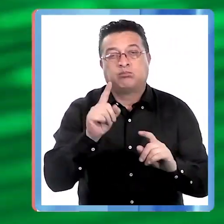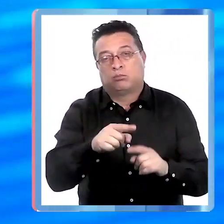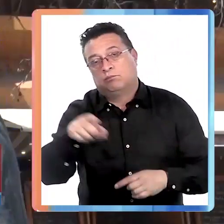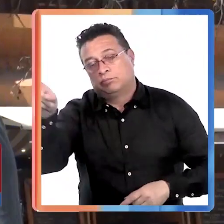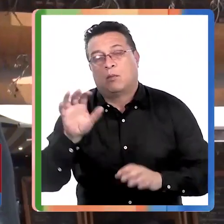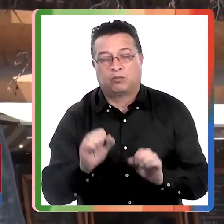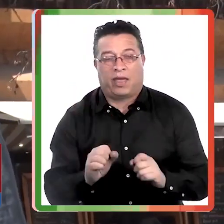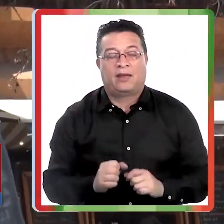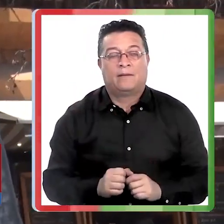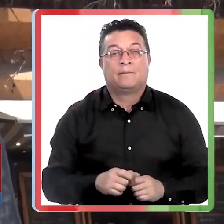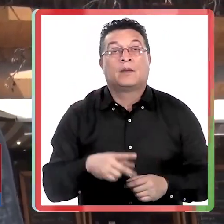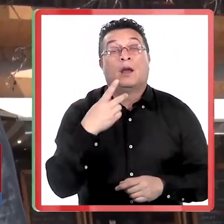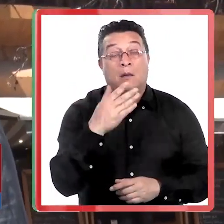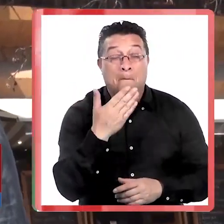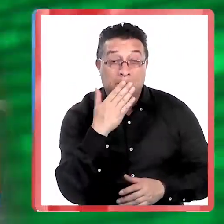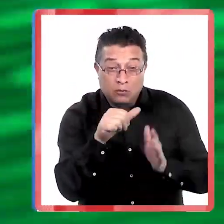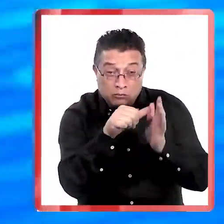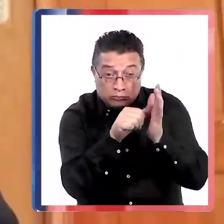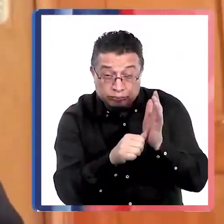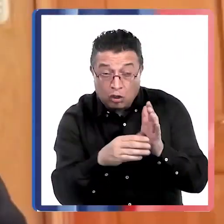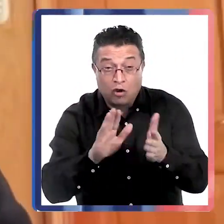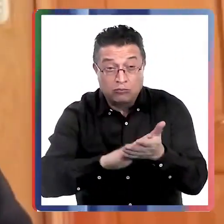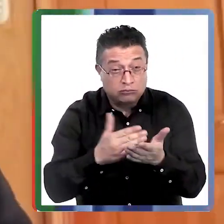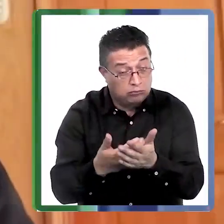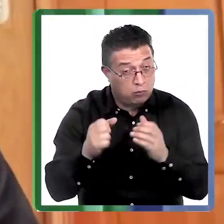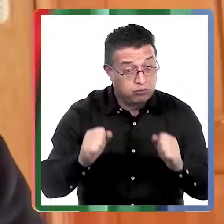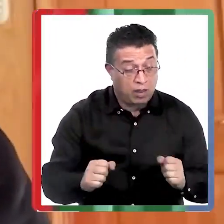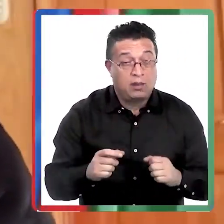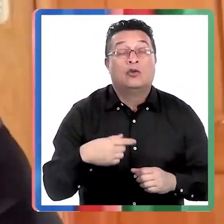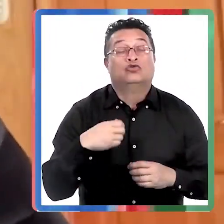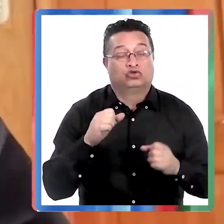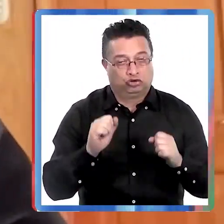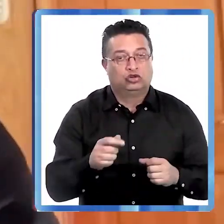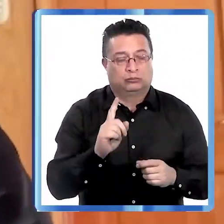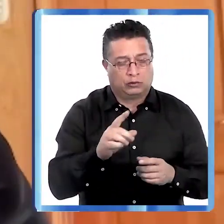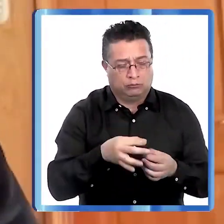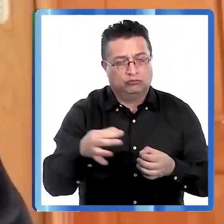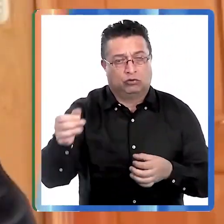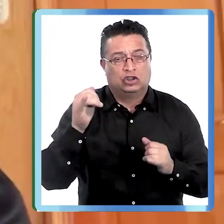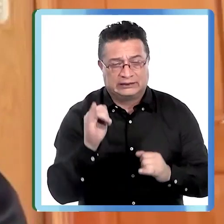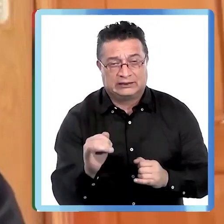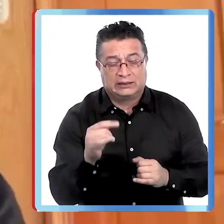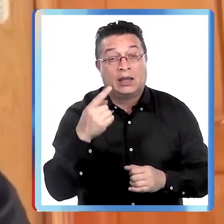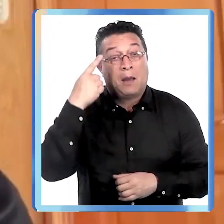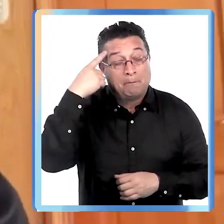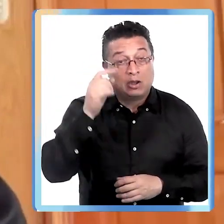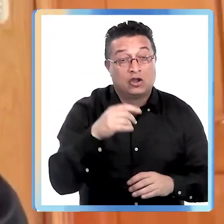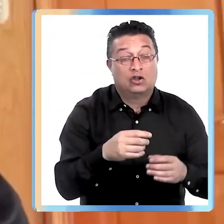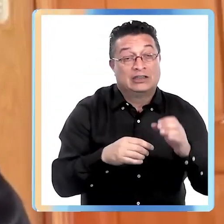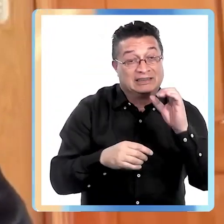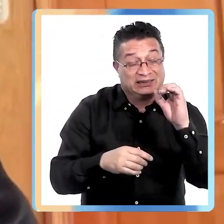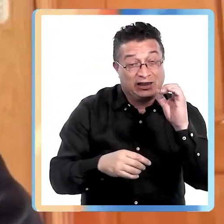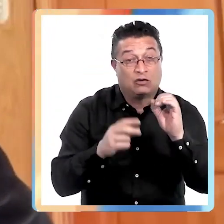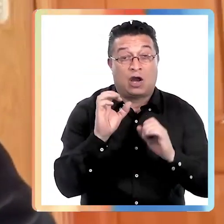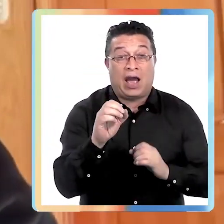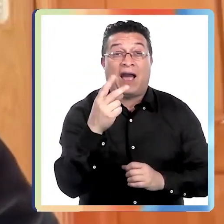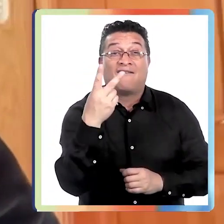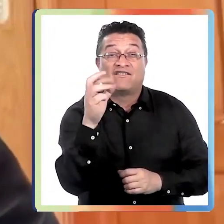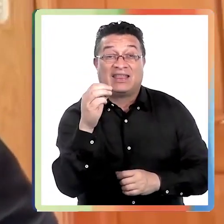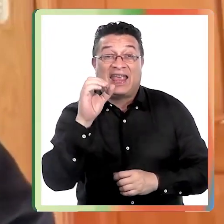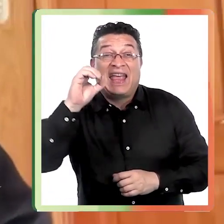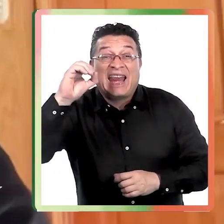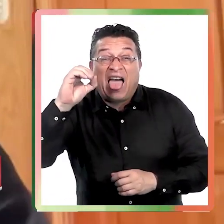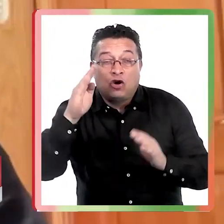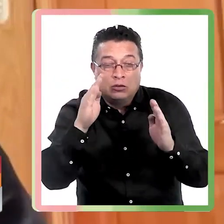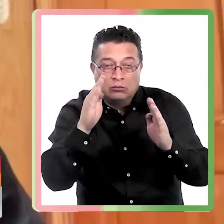pacientes. ¿Solo se resuelve con una cirugía? La resolución, sí, pero el tema es así, entre los 0 y los 20 grados, esto